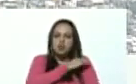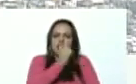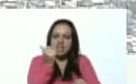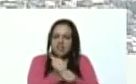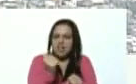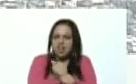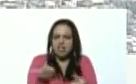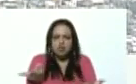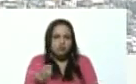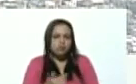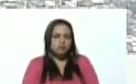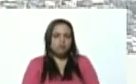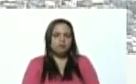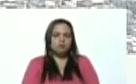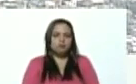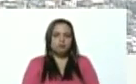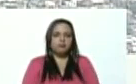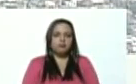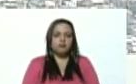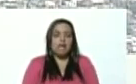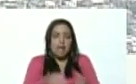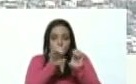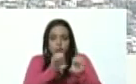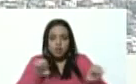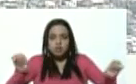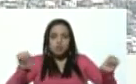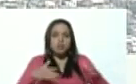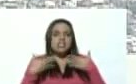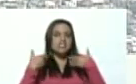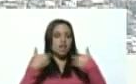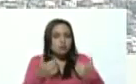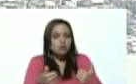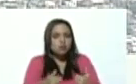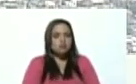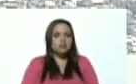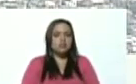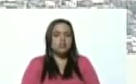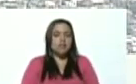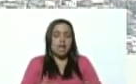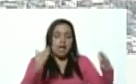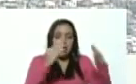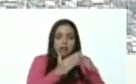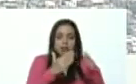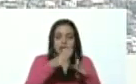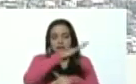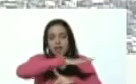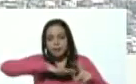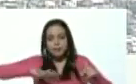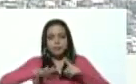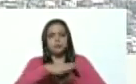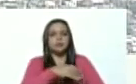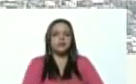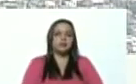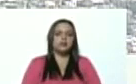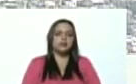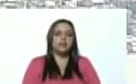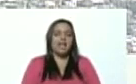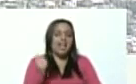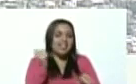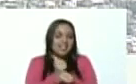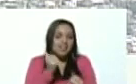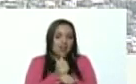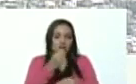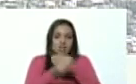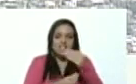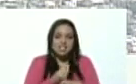funcionando. ¿Ah? La educación, la salud, la vivienda, el hábitat, el trabajo productivo,